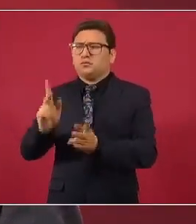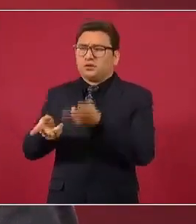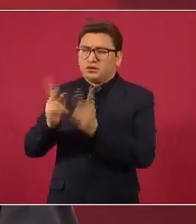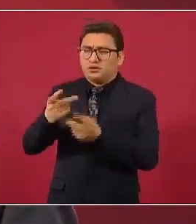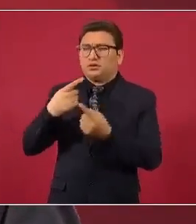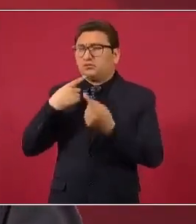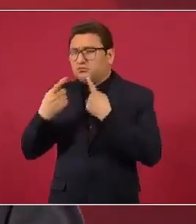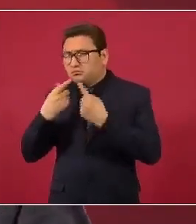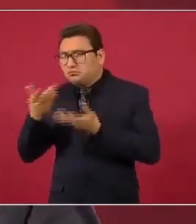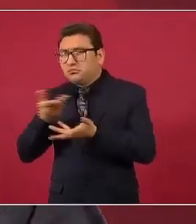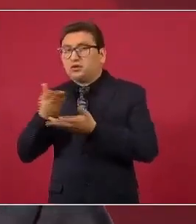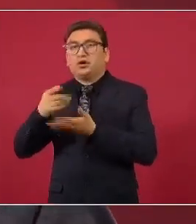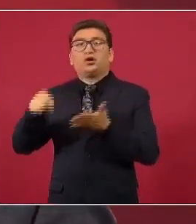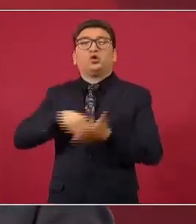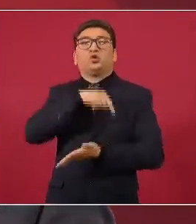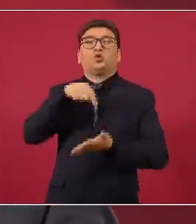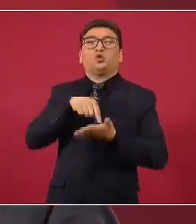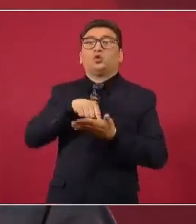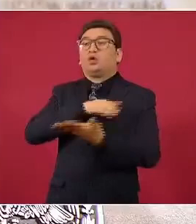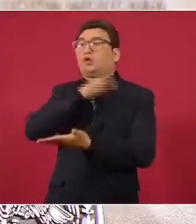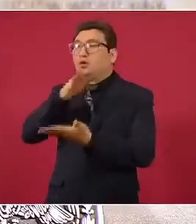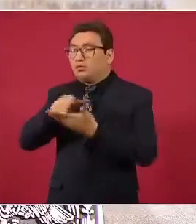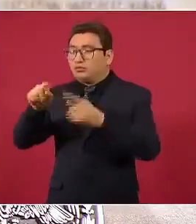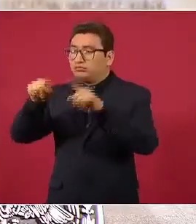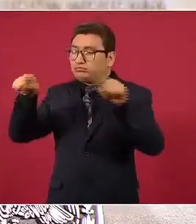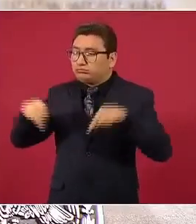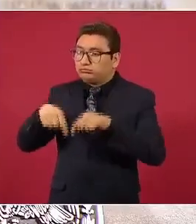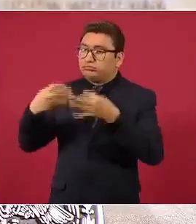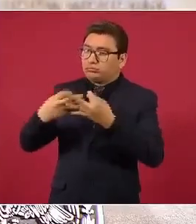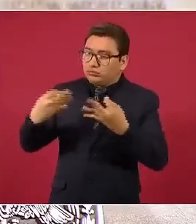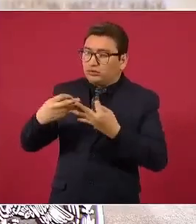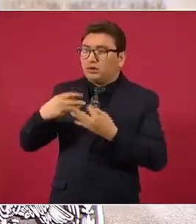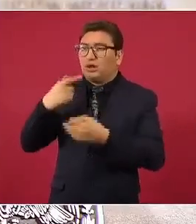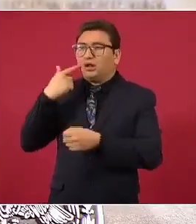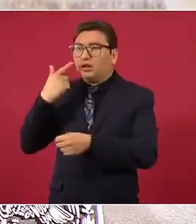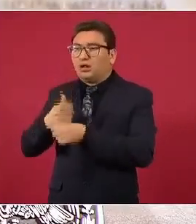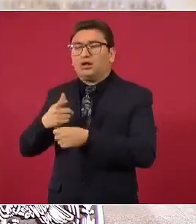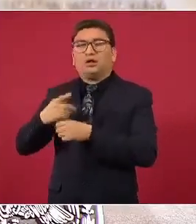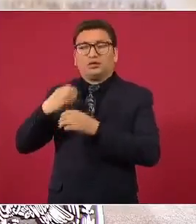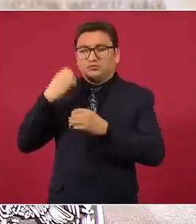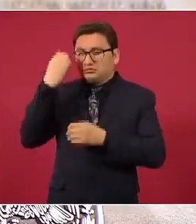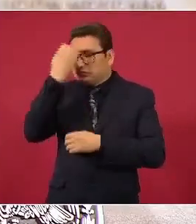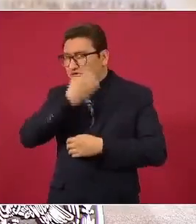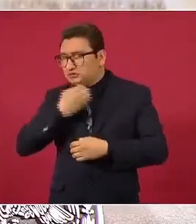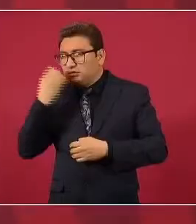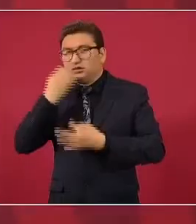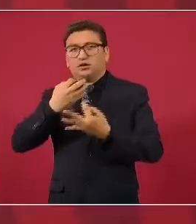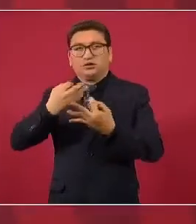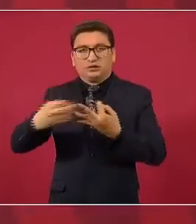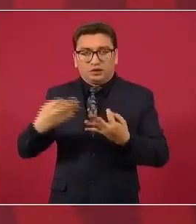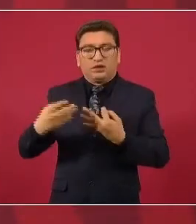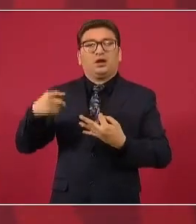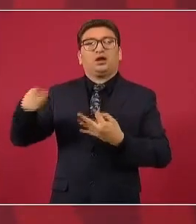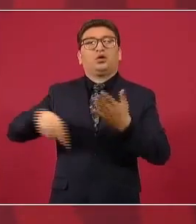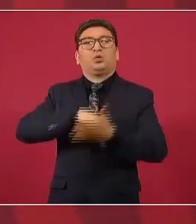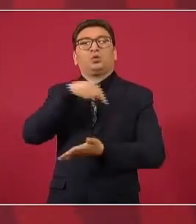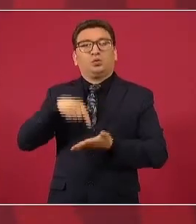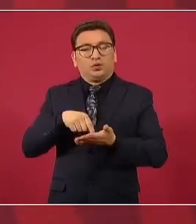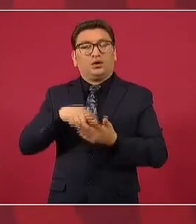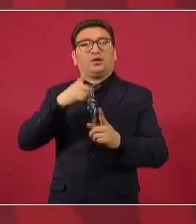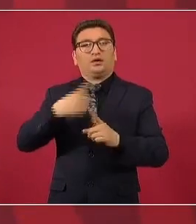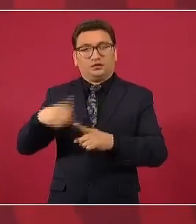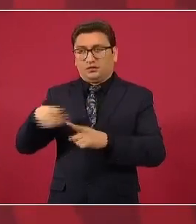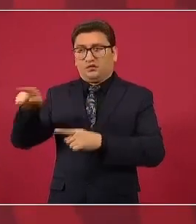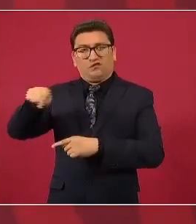visitó el predio y la verdad que por la ubicación, por las condiciones mismas del terreno que además facilitarían mucho